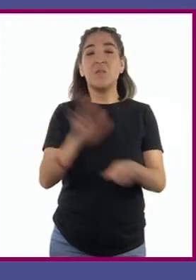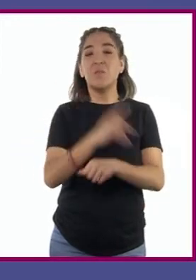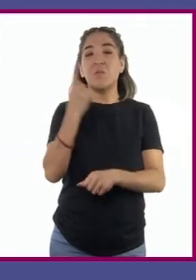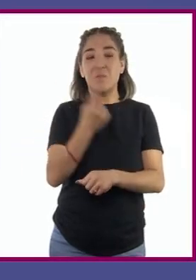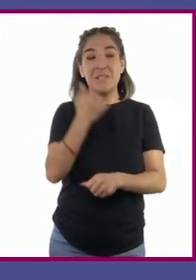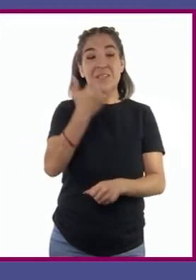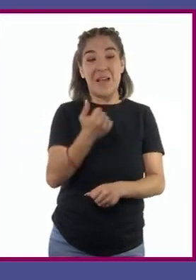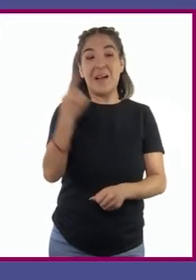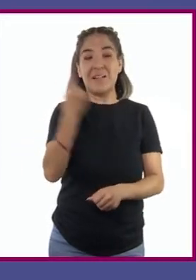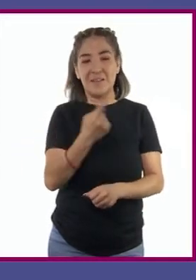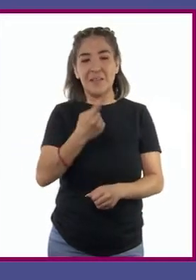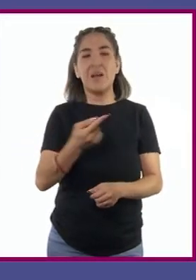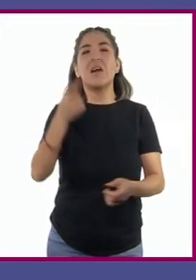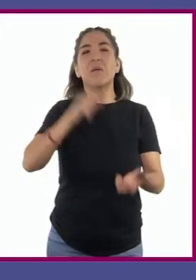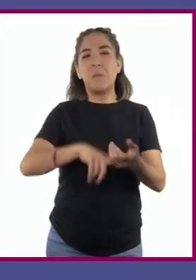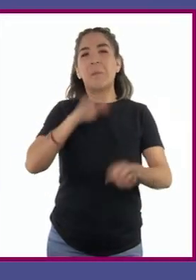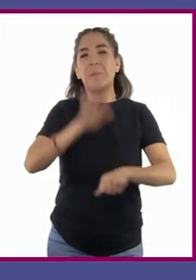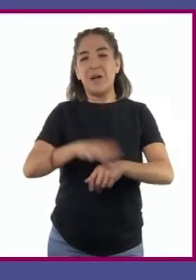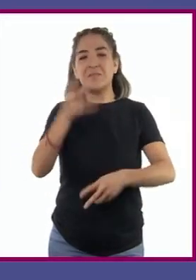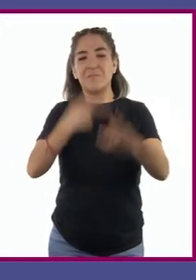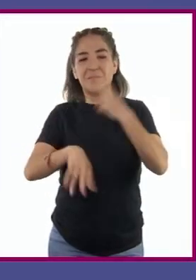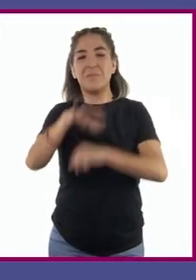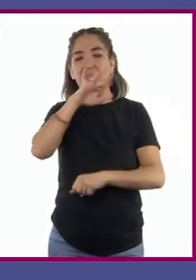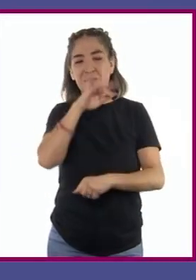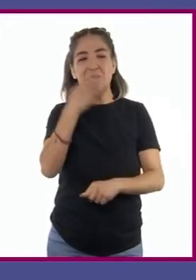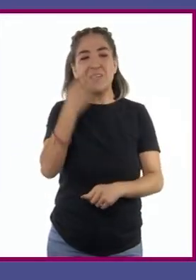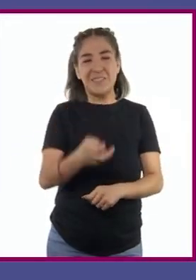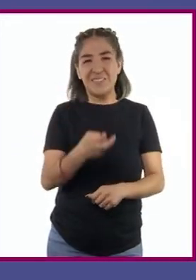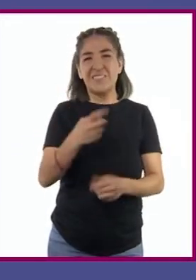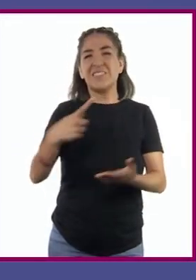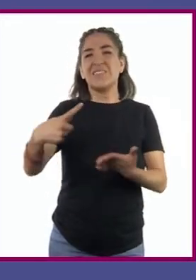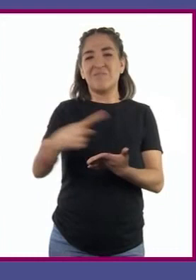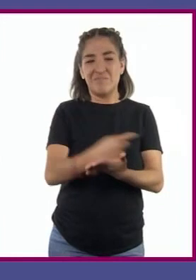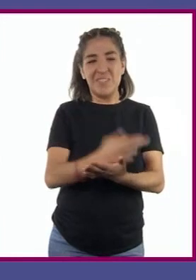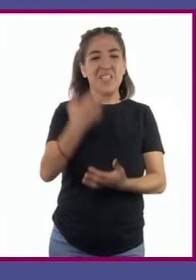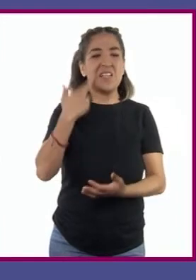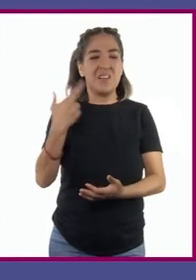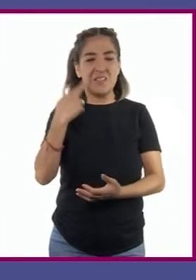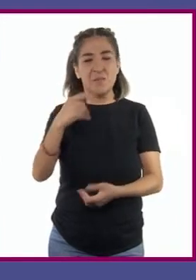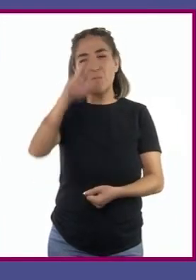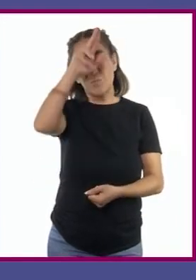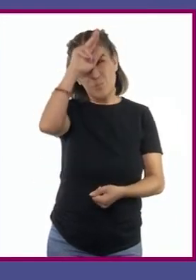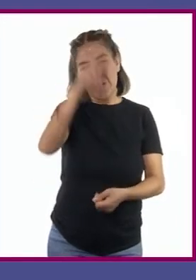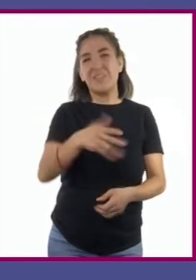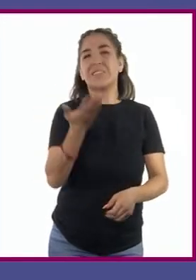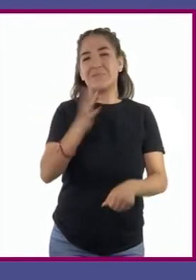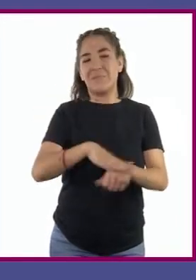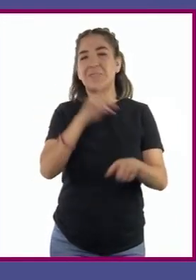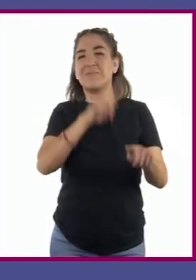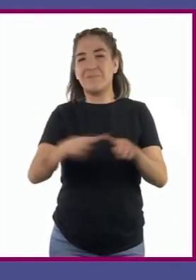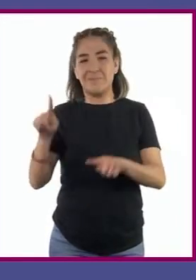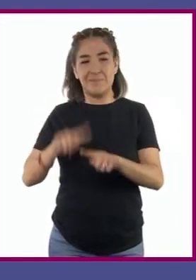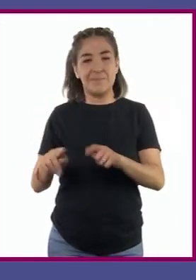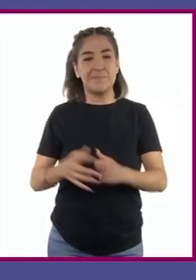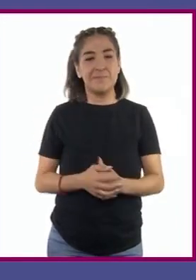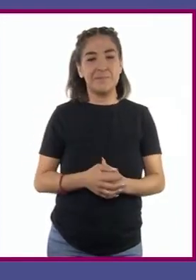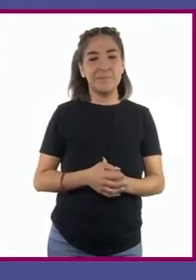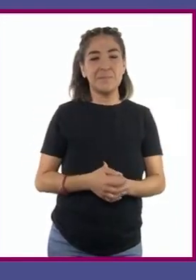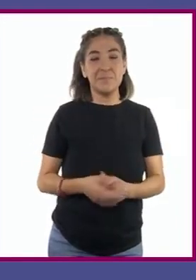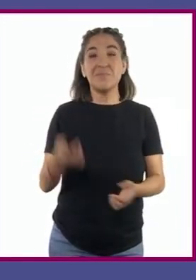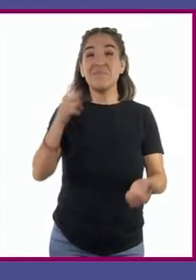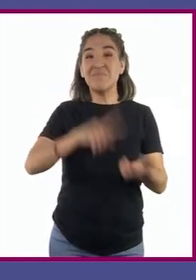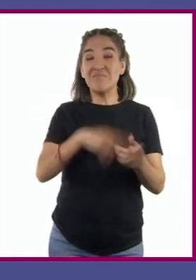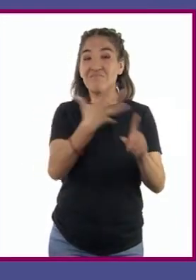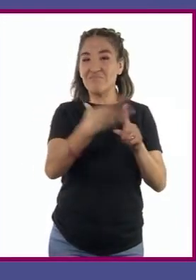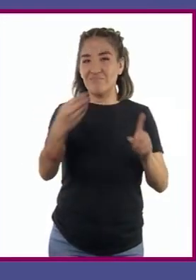promueve la proliferación de fauna parasitaria, ratas, cucarachas, entre otras,